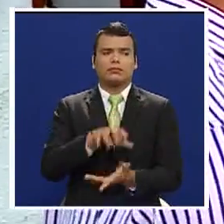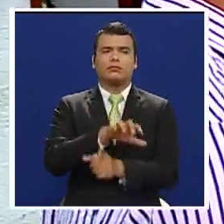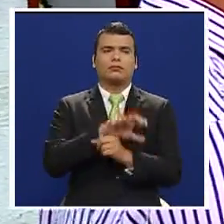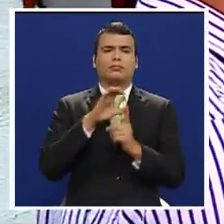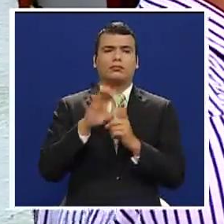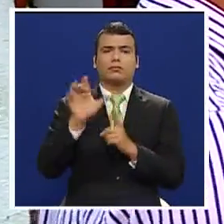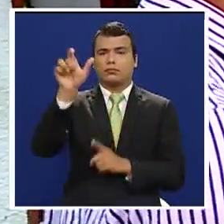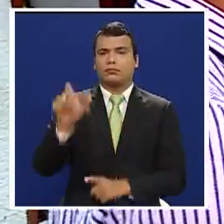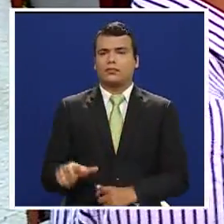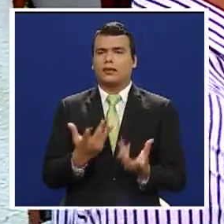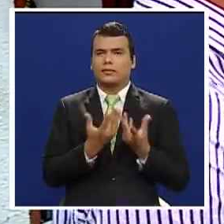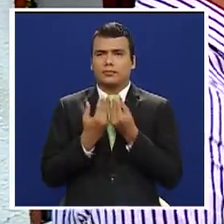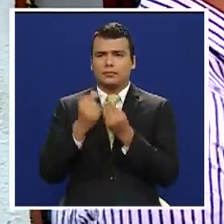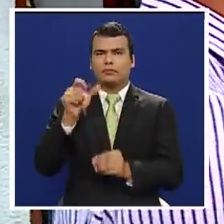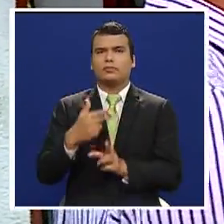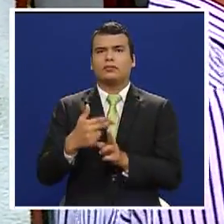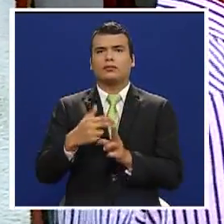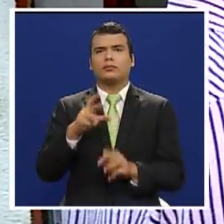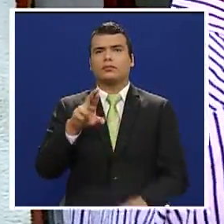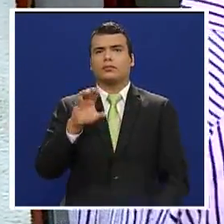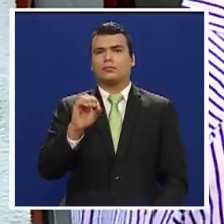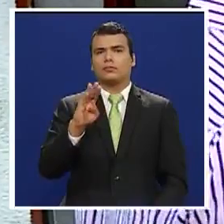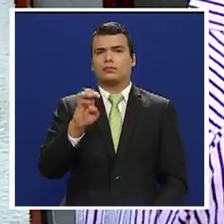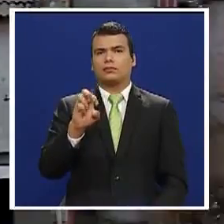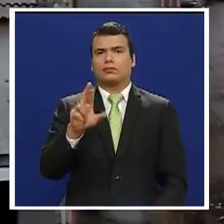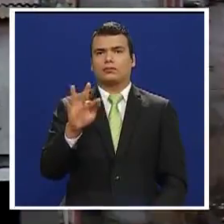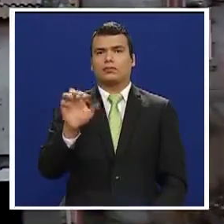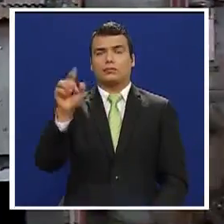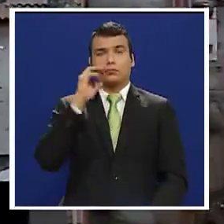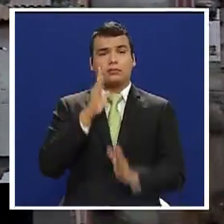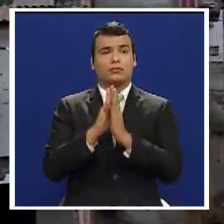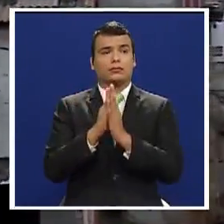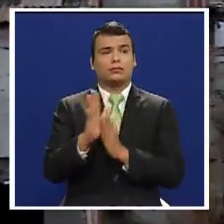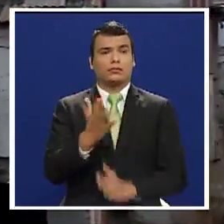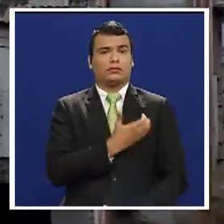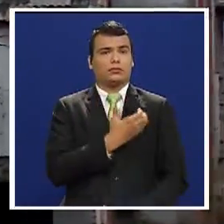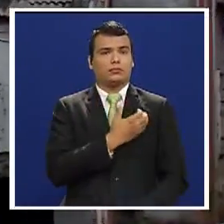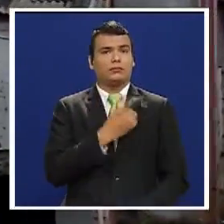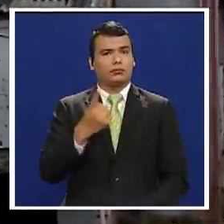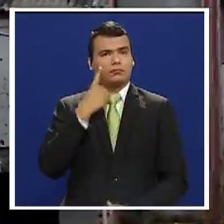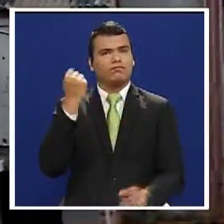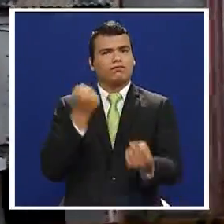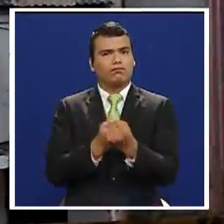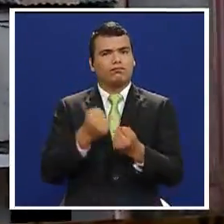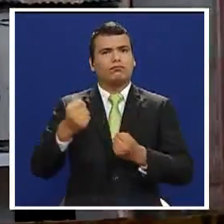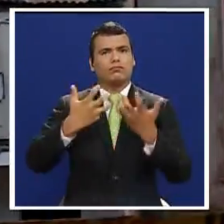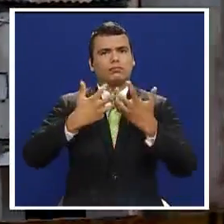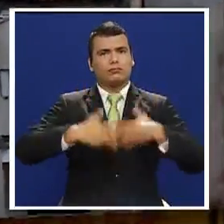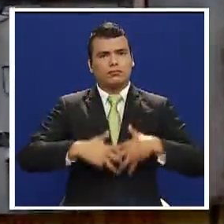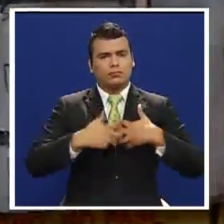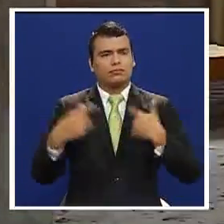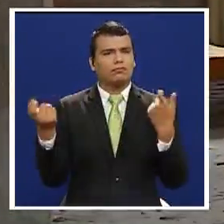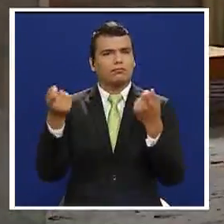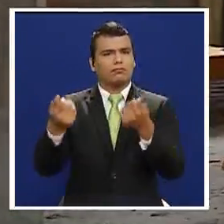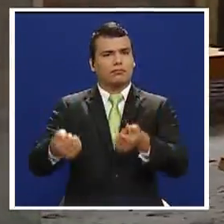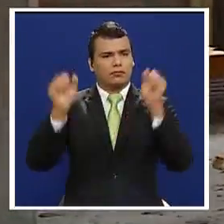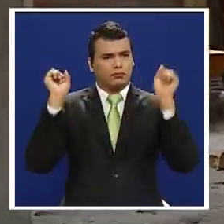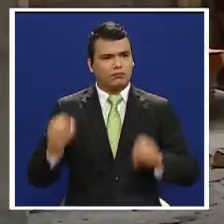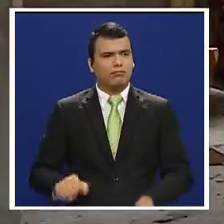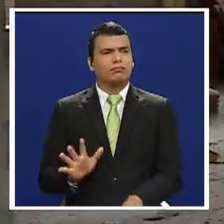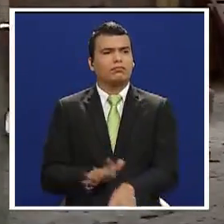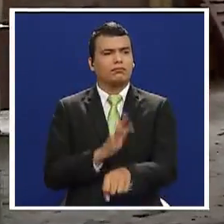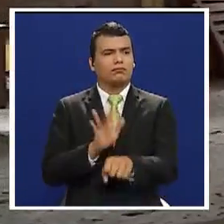no nos imponen decisiones desde Bogotá, aquí tenemos un plan de ordenamiento territorial y creo que debemos hacer cumplir lo que ya tenemos